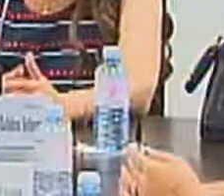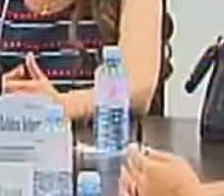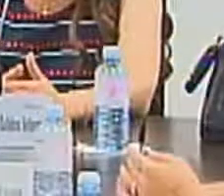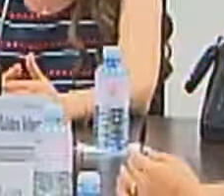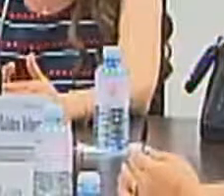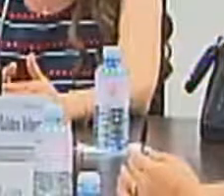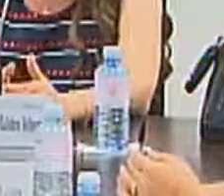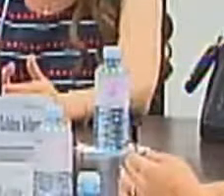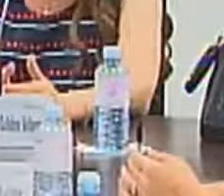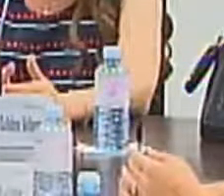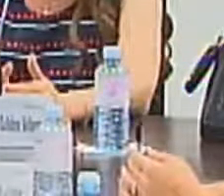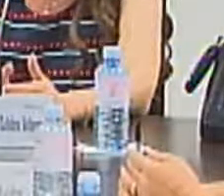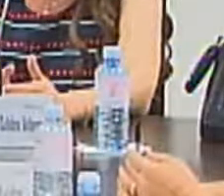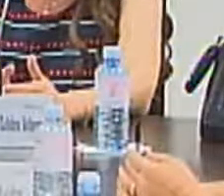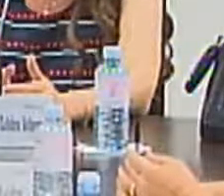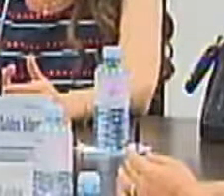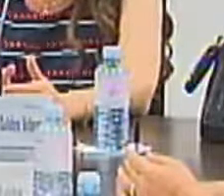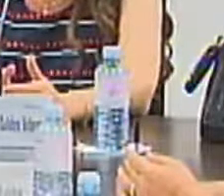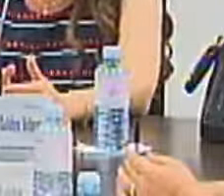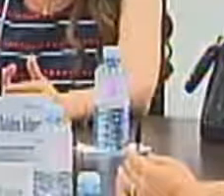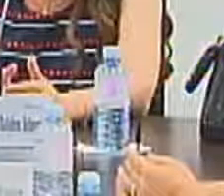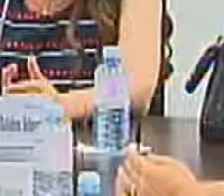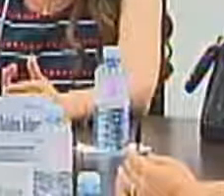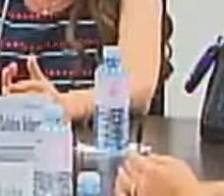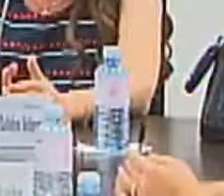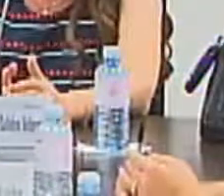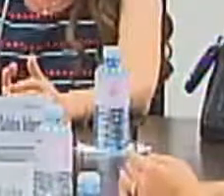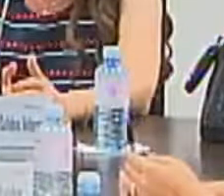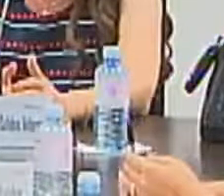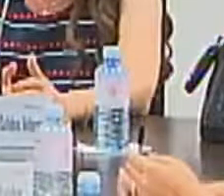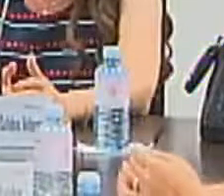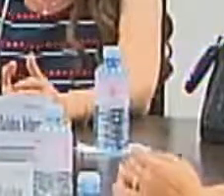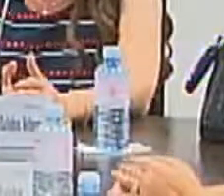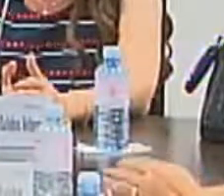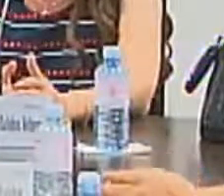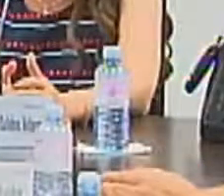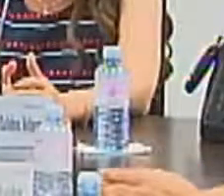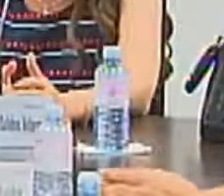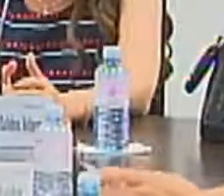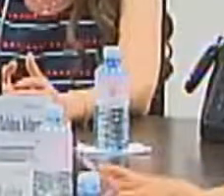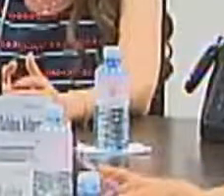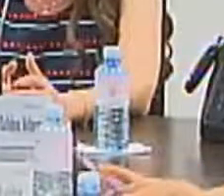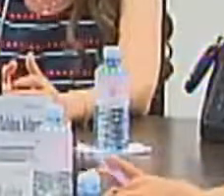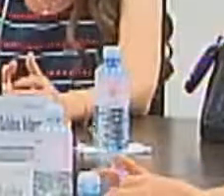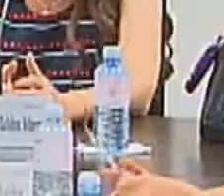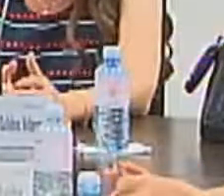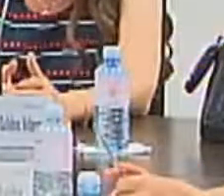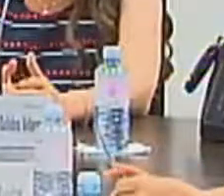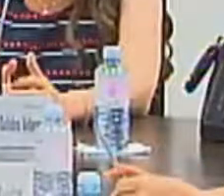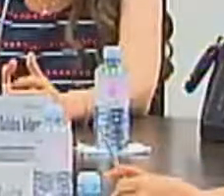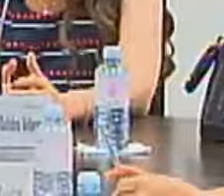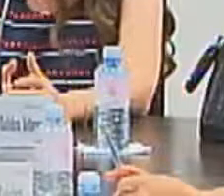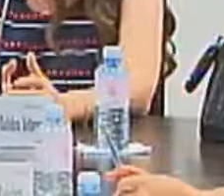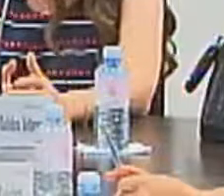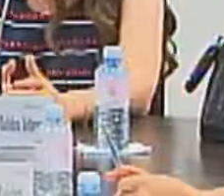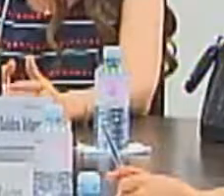ejes del plan estatal de desarrollo para este periodo en este sentido quiero pedirle que usted nos comente las medidas